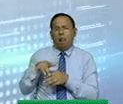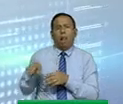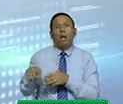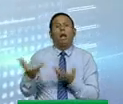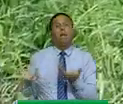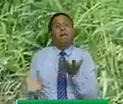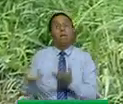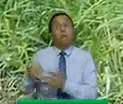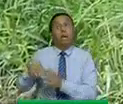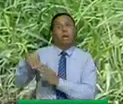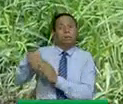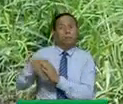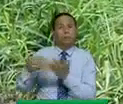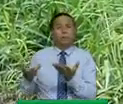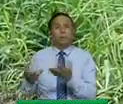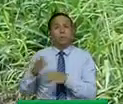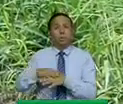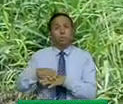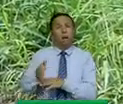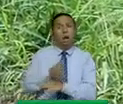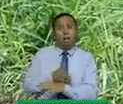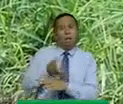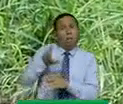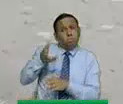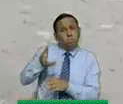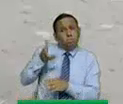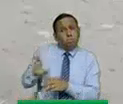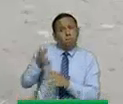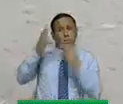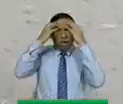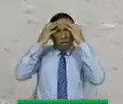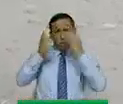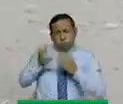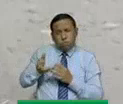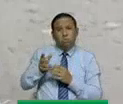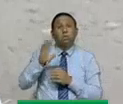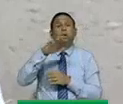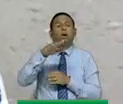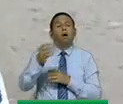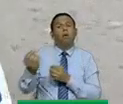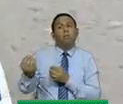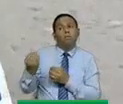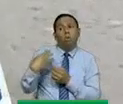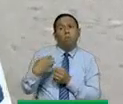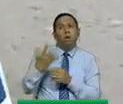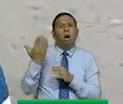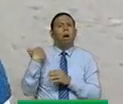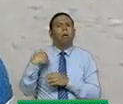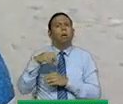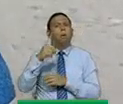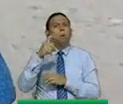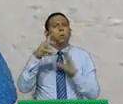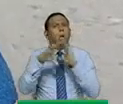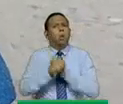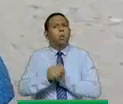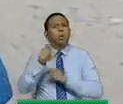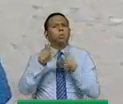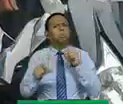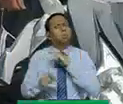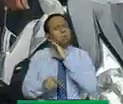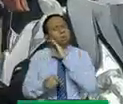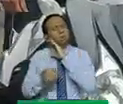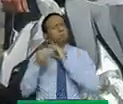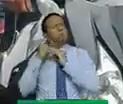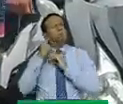ya que también recibió tiros en la cabeza. Por ahí escuché unos rumores que como a las 11 de la noche han escuchado unos tiros, dicen, de acá del Jobo. A